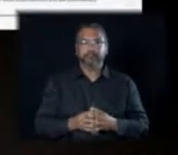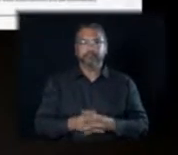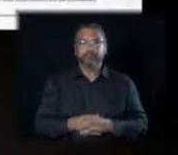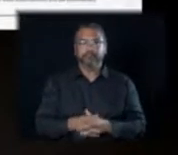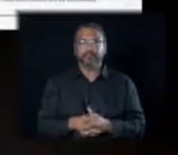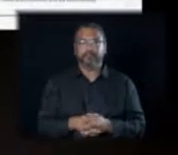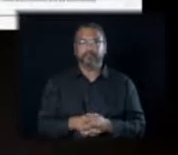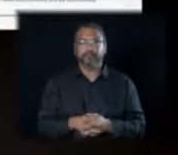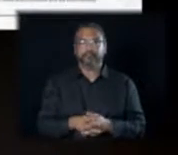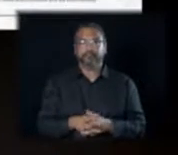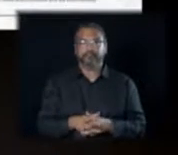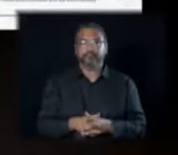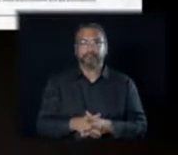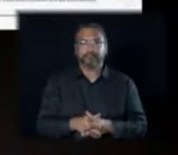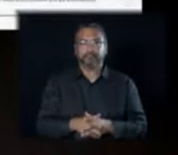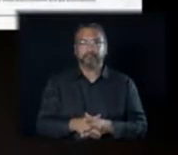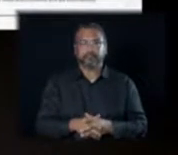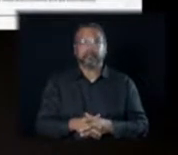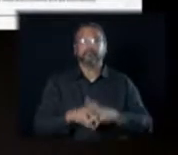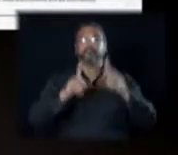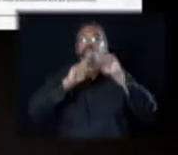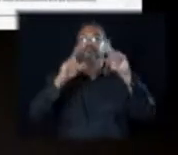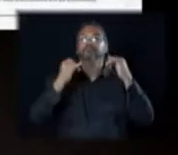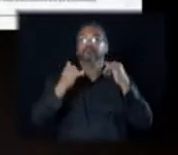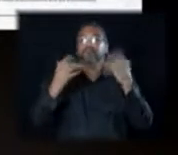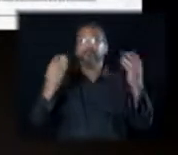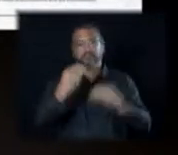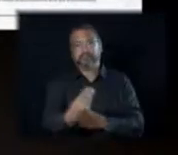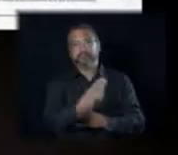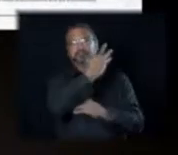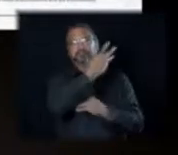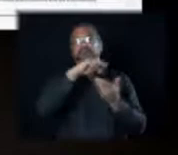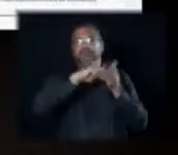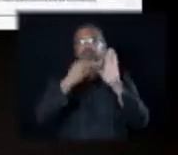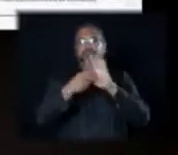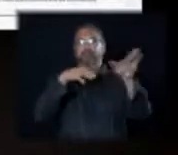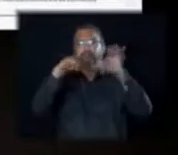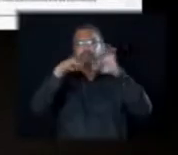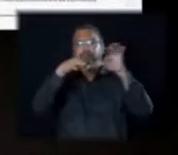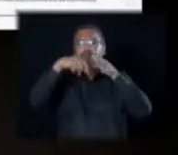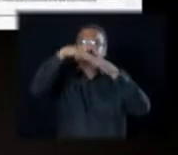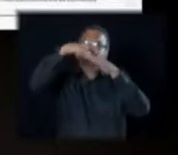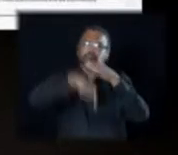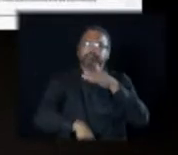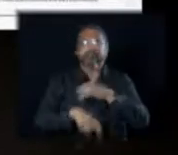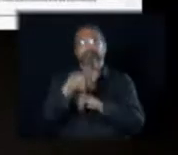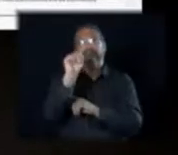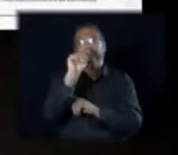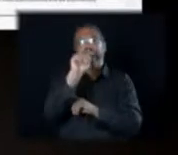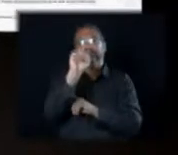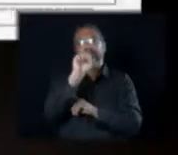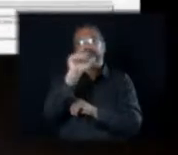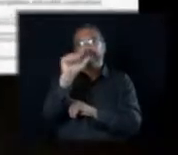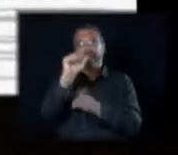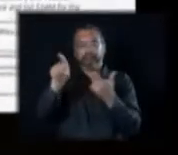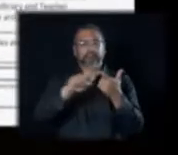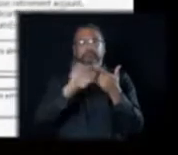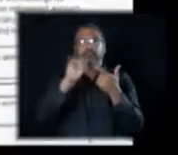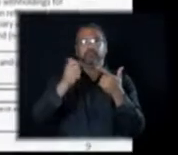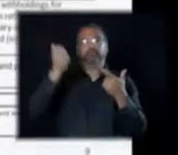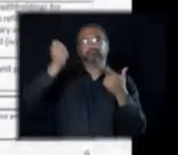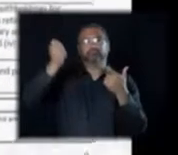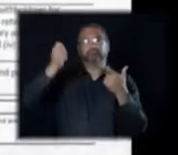programas que tradicionalmente han auspiciado a estas corporaciones. Aquí tenemos más